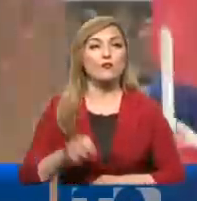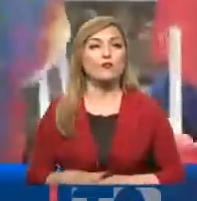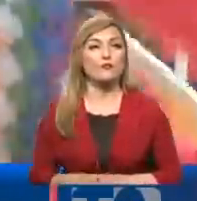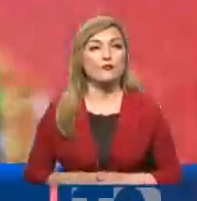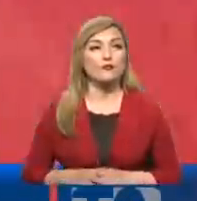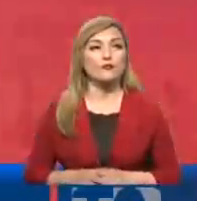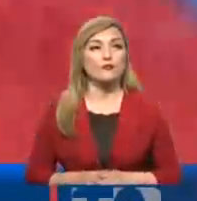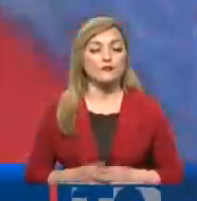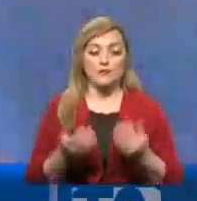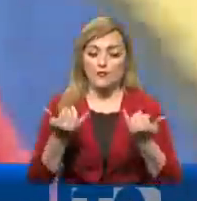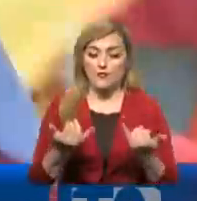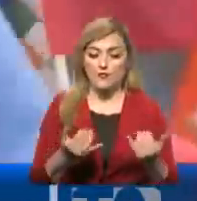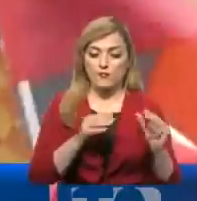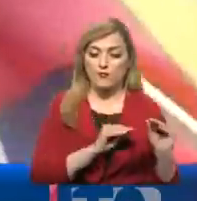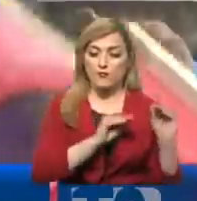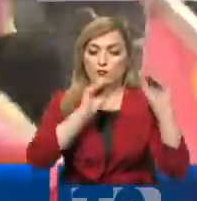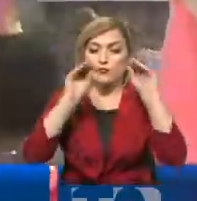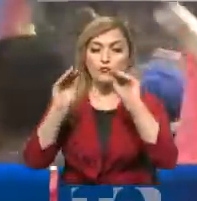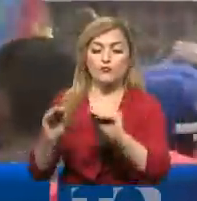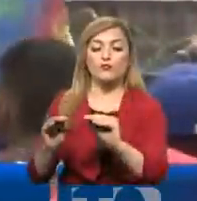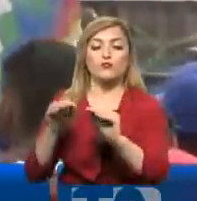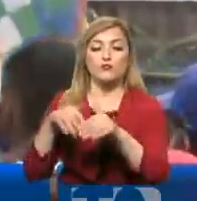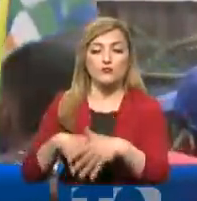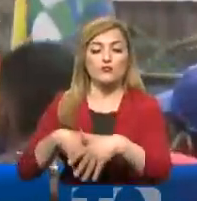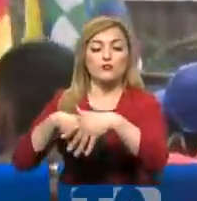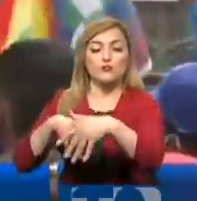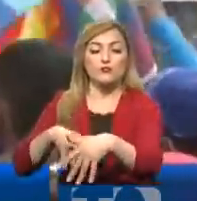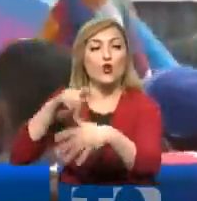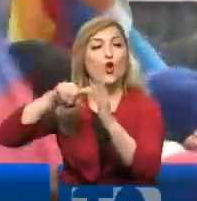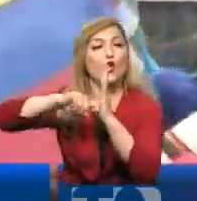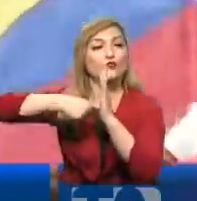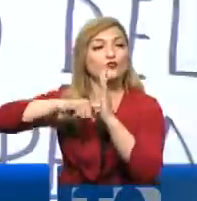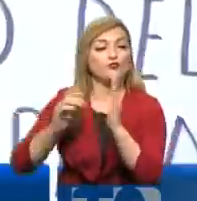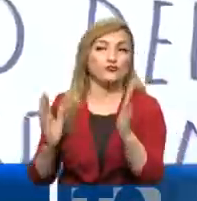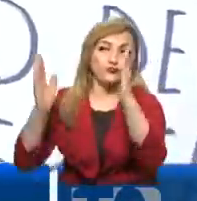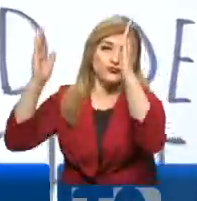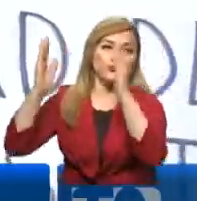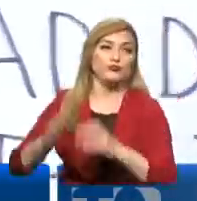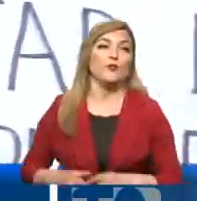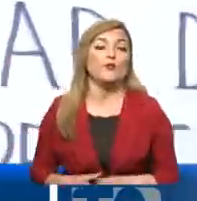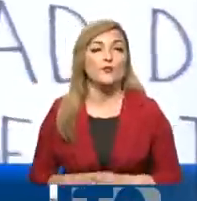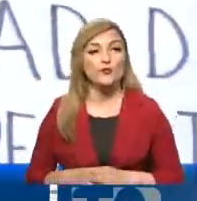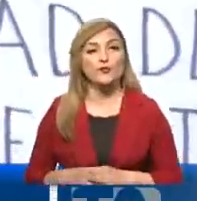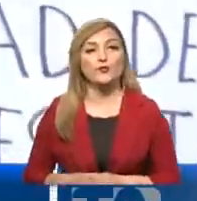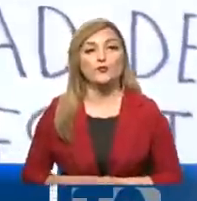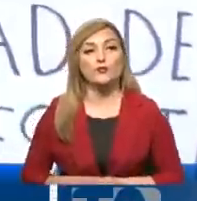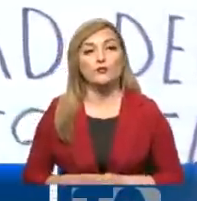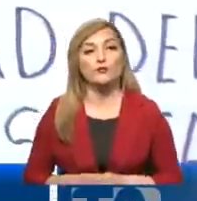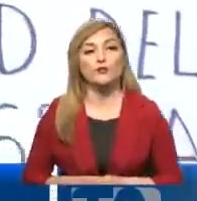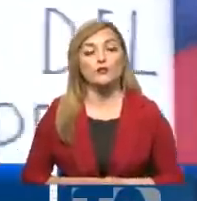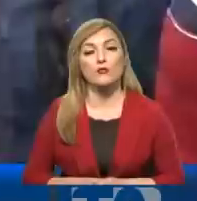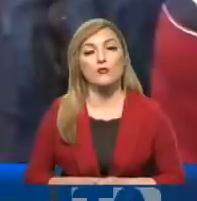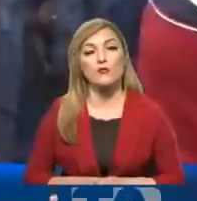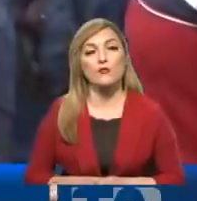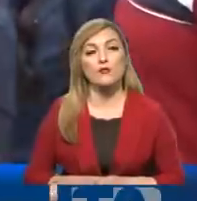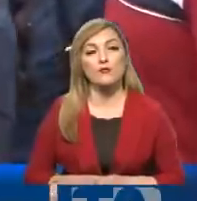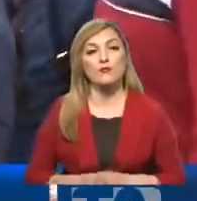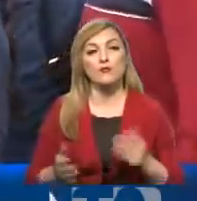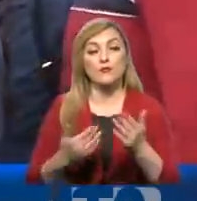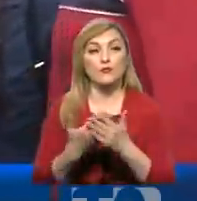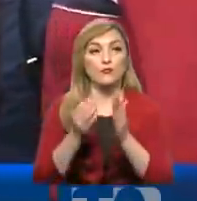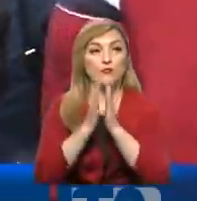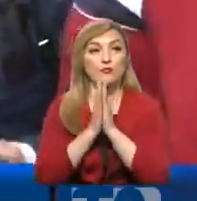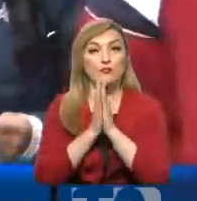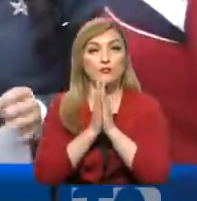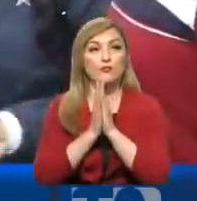se dirigen hacia la Contraloría General del Estado. Esa es un nuevo pedido que va a realizar el